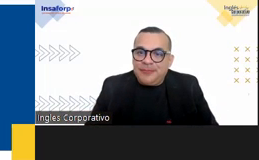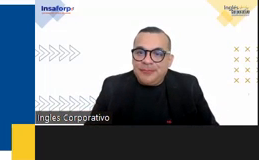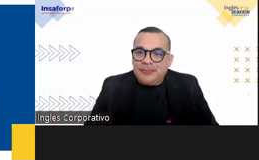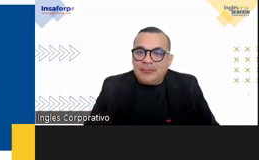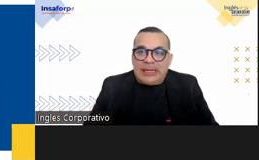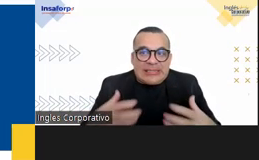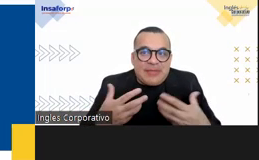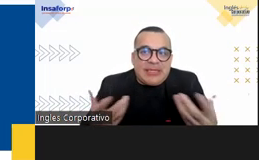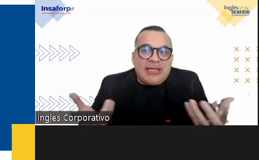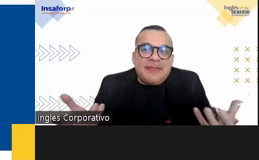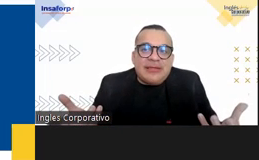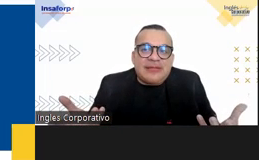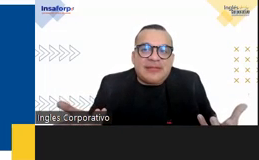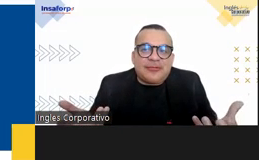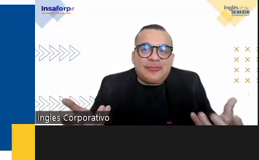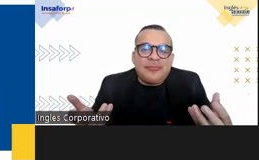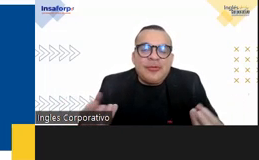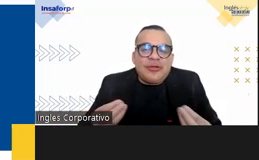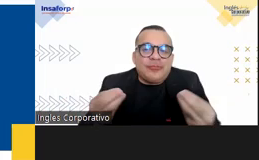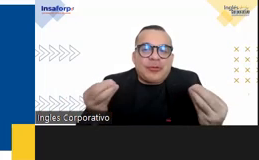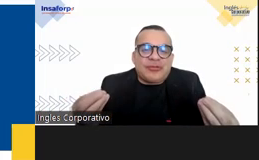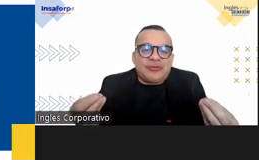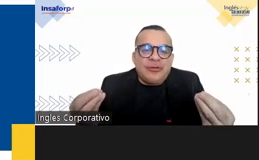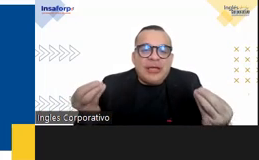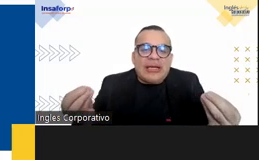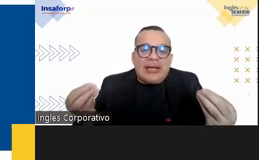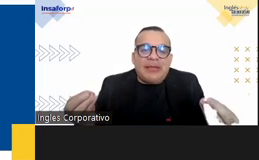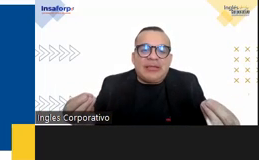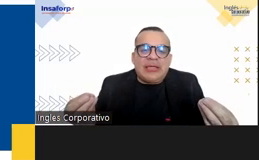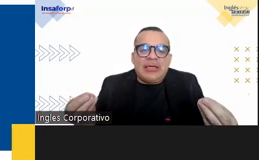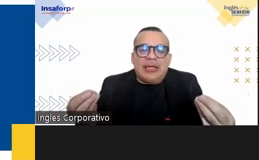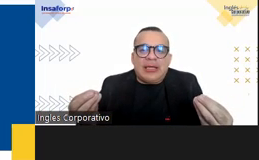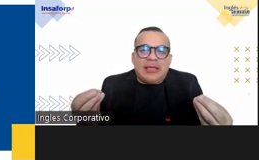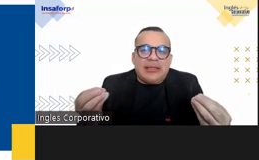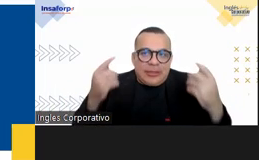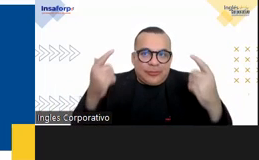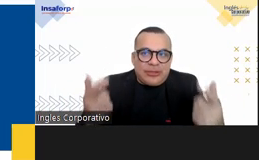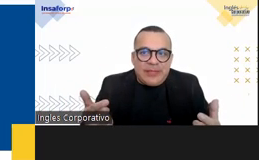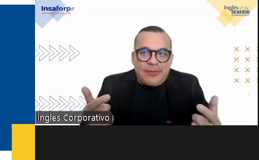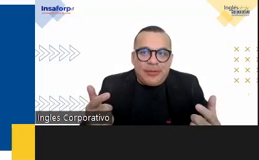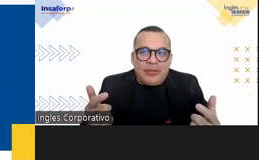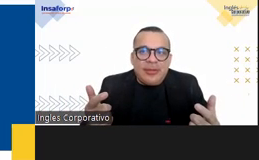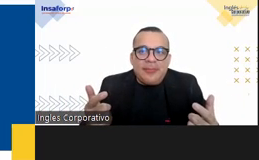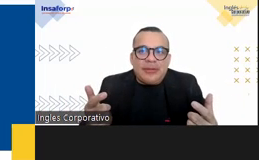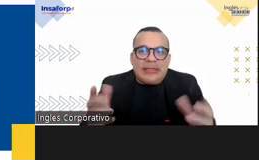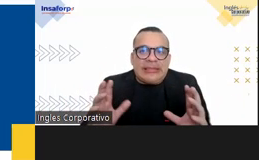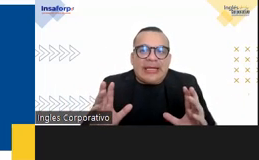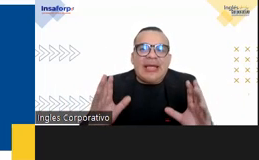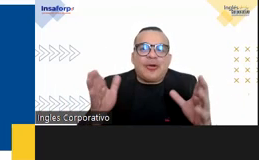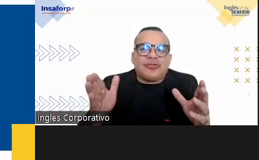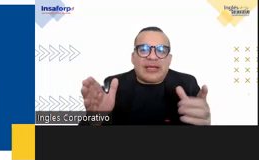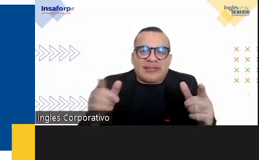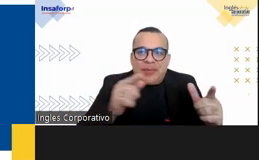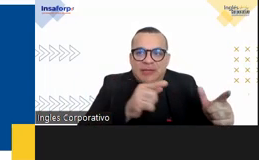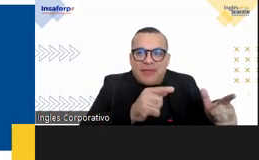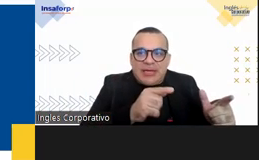general. La simetría de ventas es un proceso claramente deductivo, ¿verdad? De